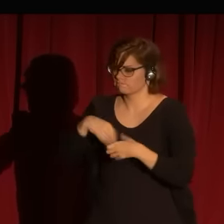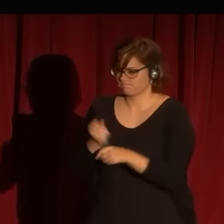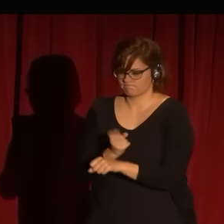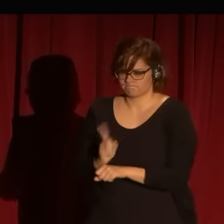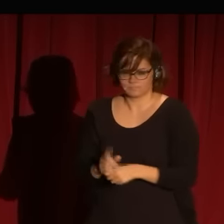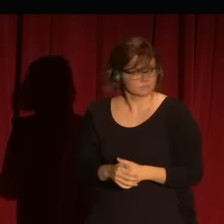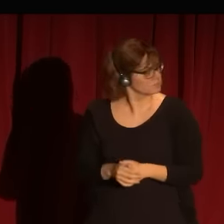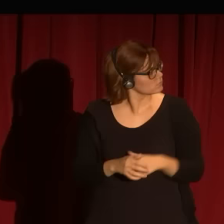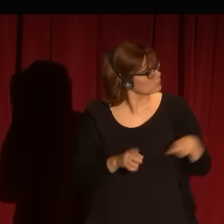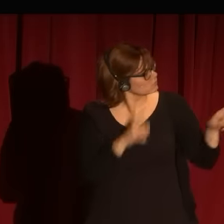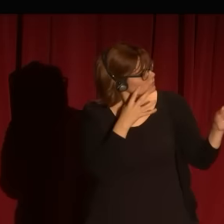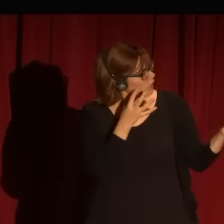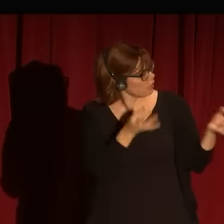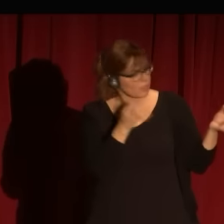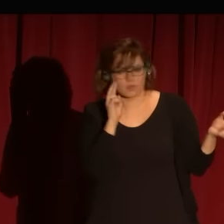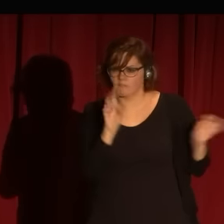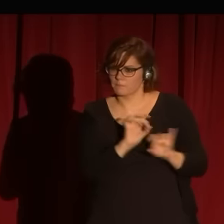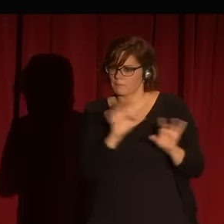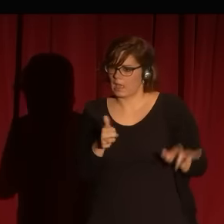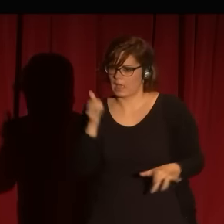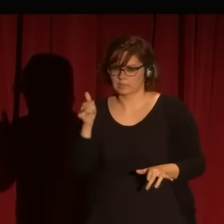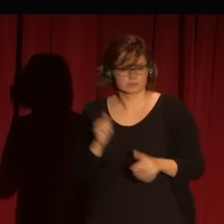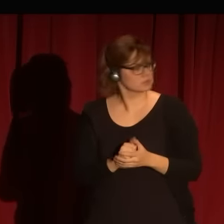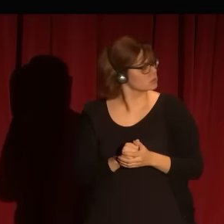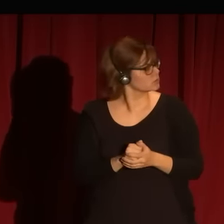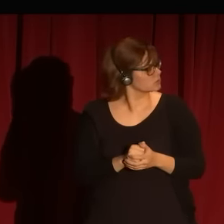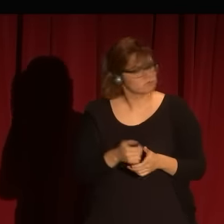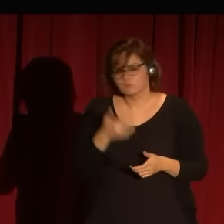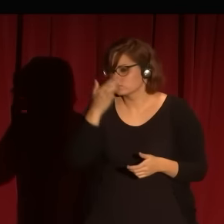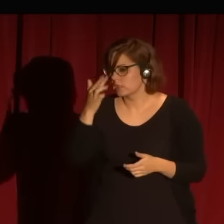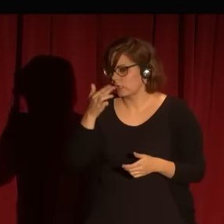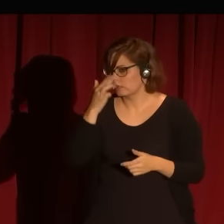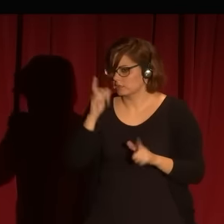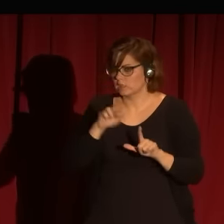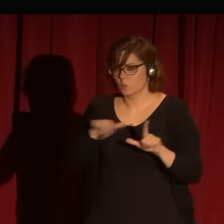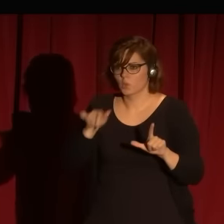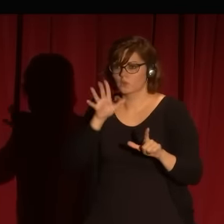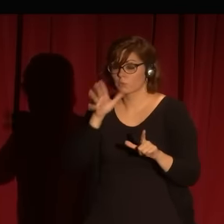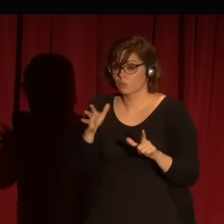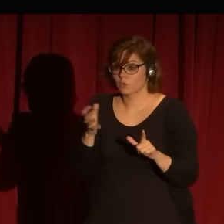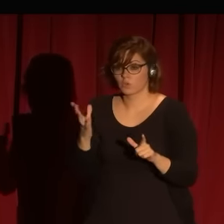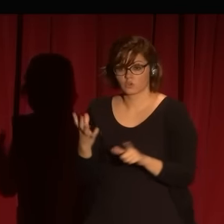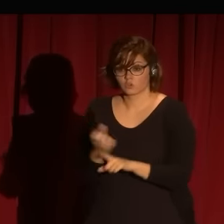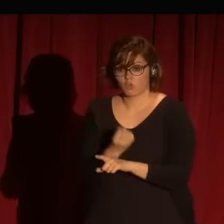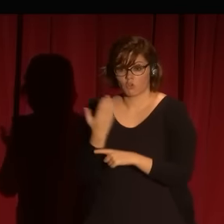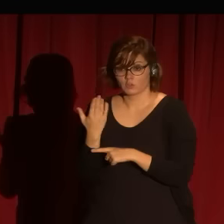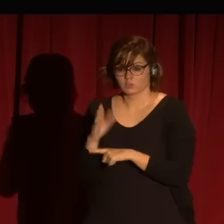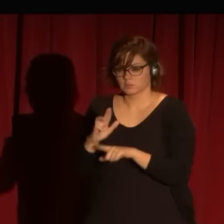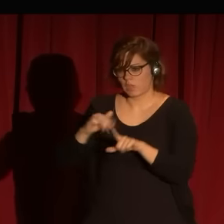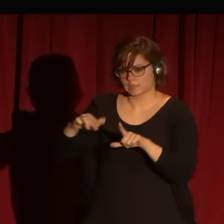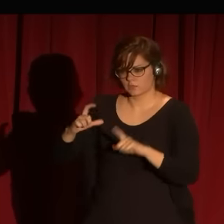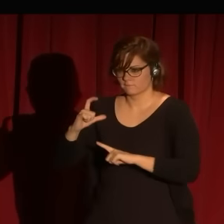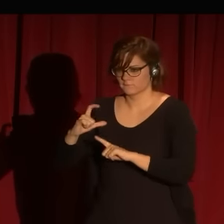enseño un detalle para que veáis más claramente es son interesantísimos estos cuadros Por cierto aparece en todos ellos escrito en